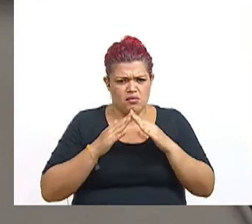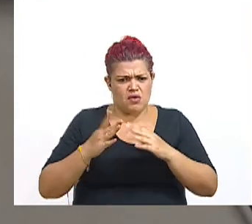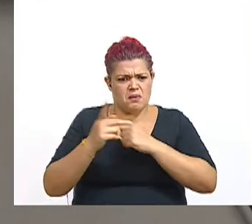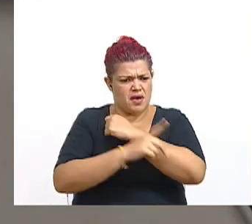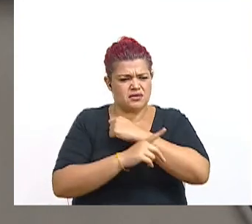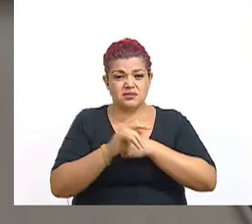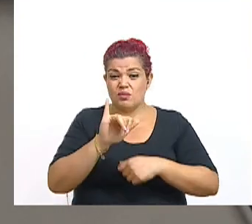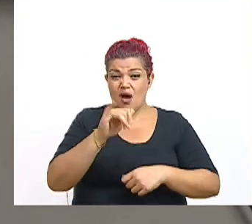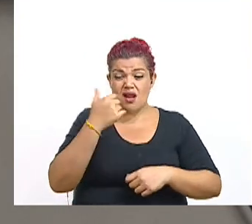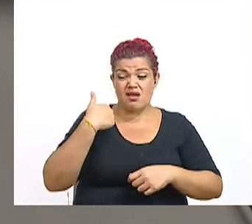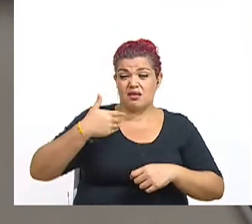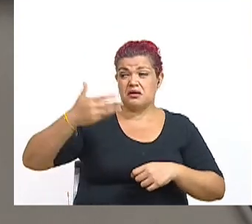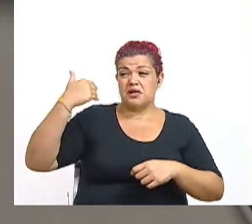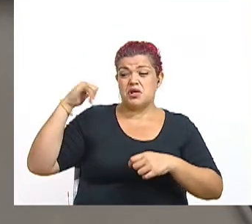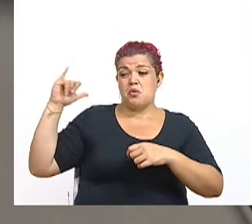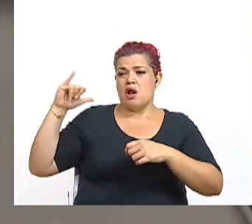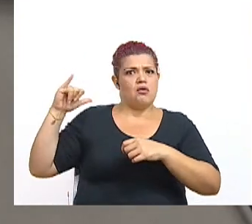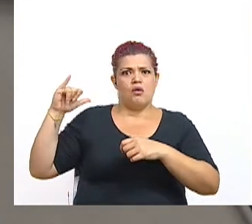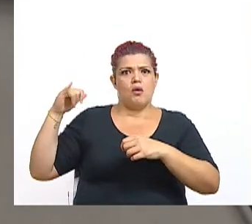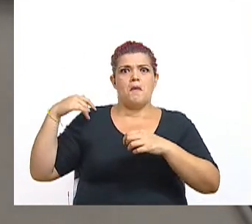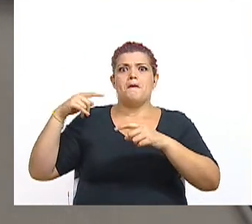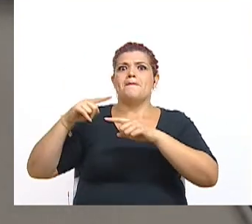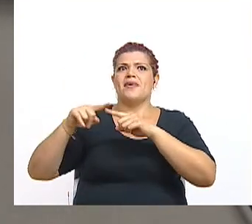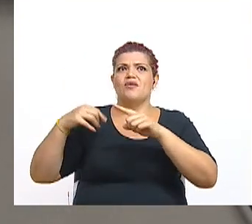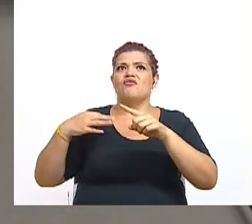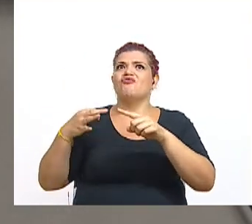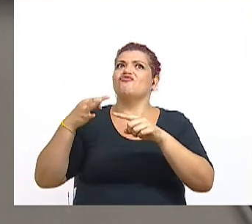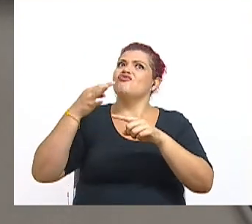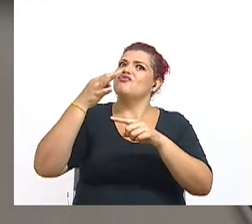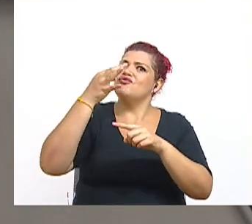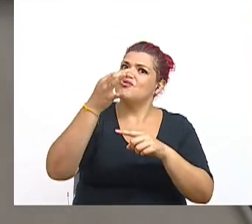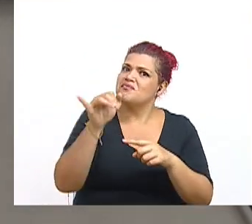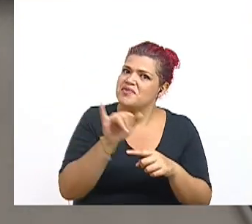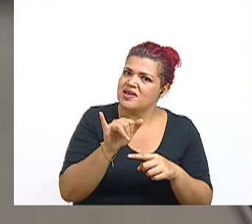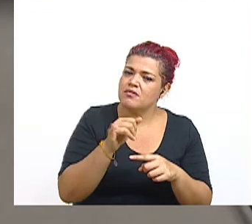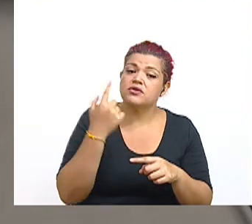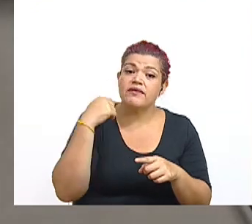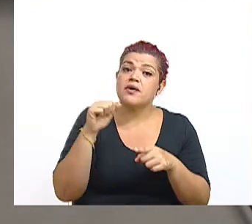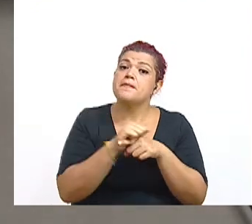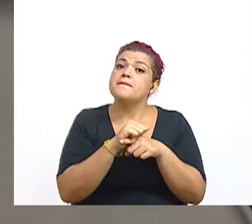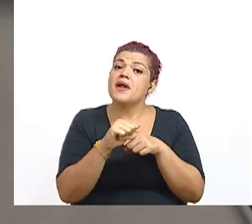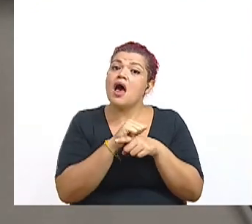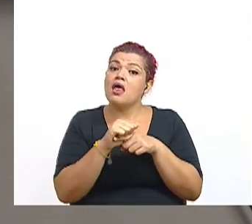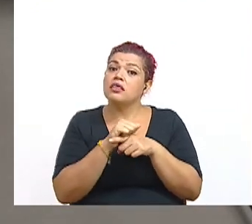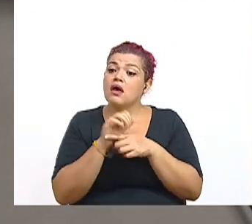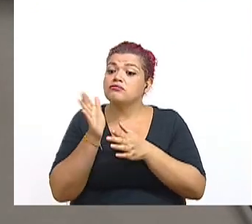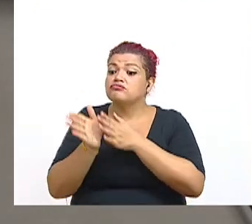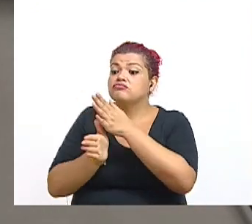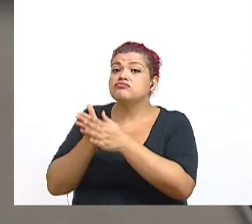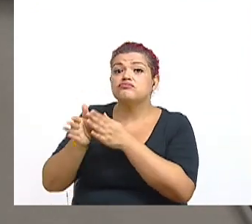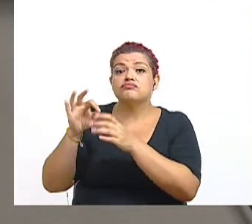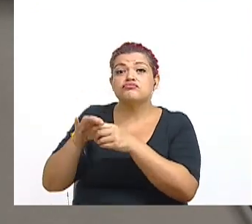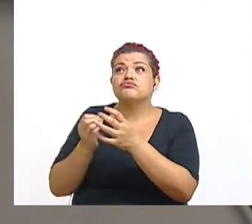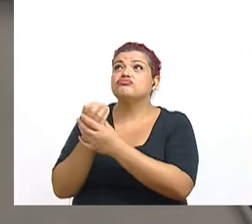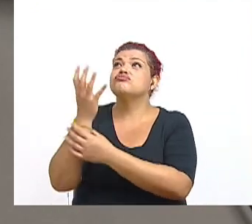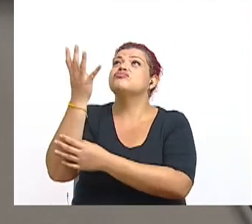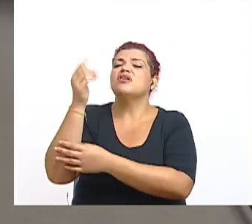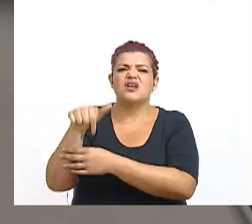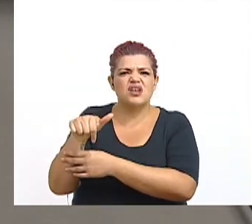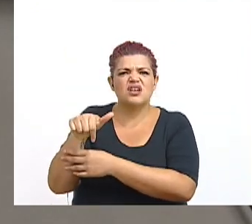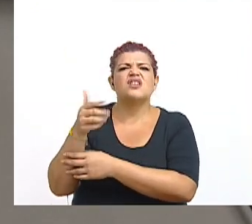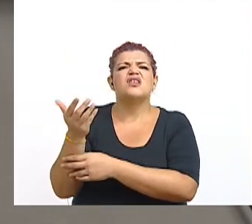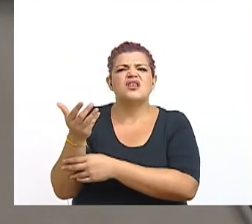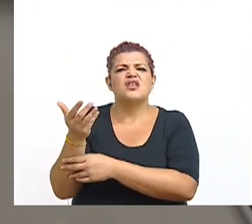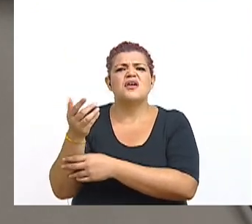mismo pasado, probablemente compartamos el mismo futuro. Todas estas prácticas ecologistas que pensamos que es tanto para el ambiente, no solo son para ello, sino